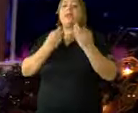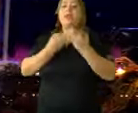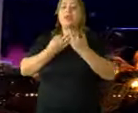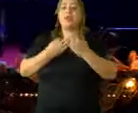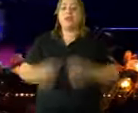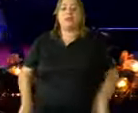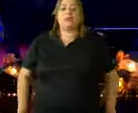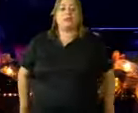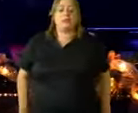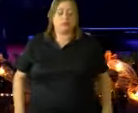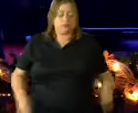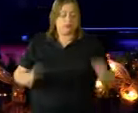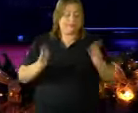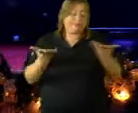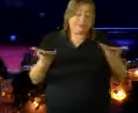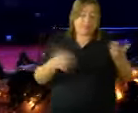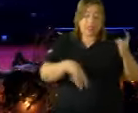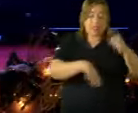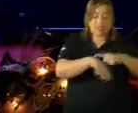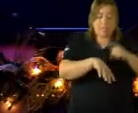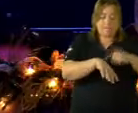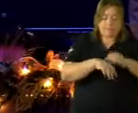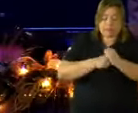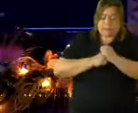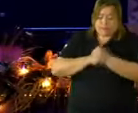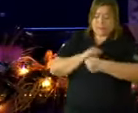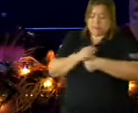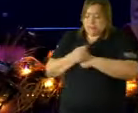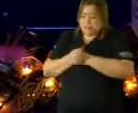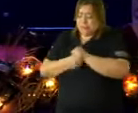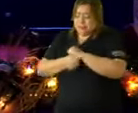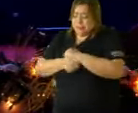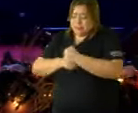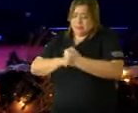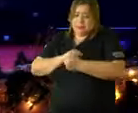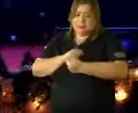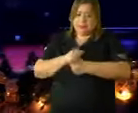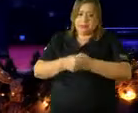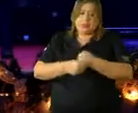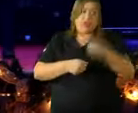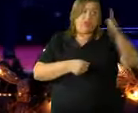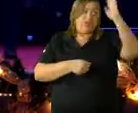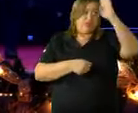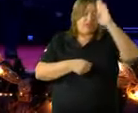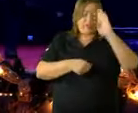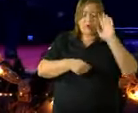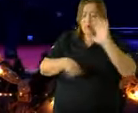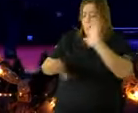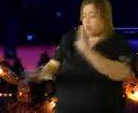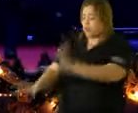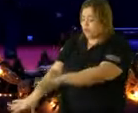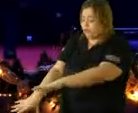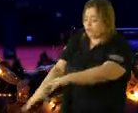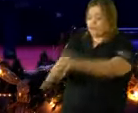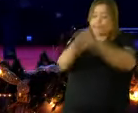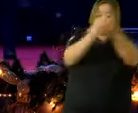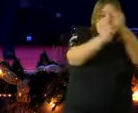en los momentos de crisis, como tú le perteneces a Dios, Él te va a ir a sacar de donde te tenga que